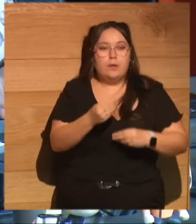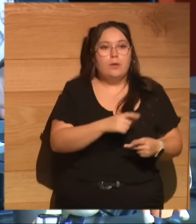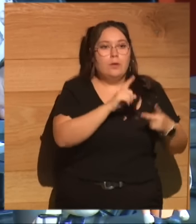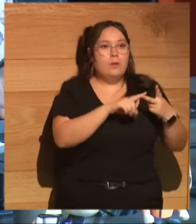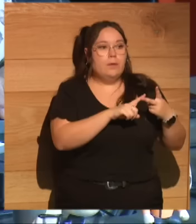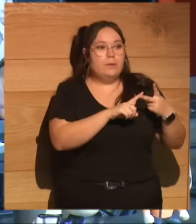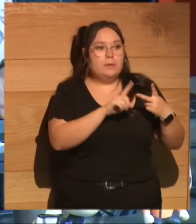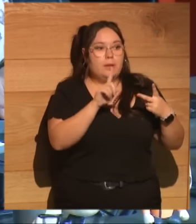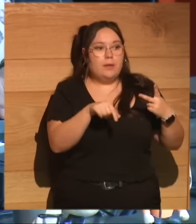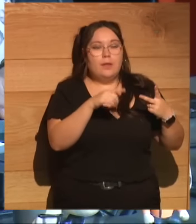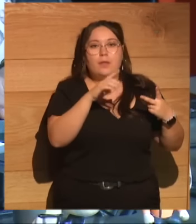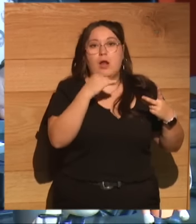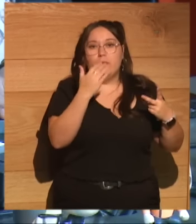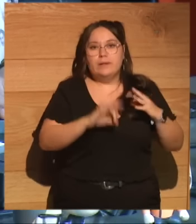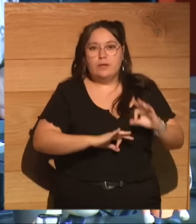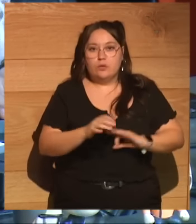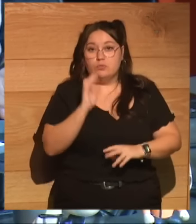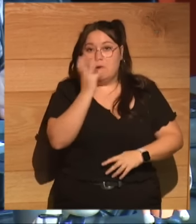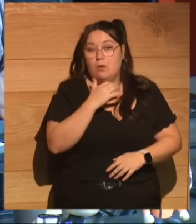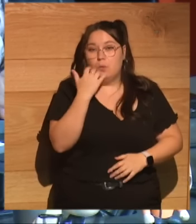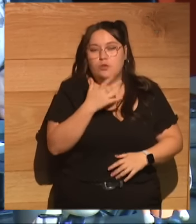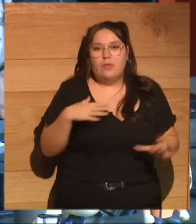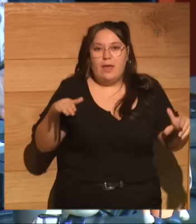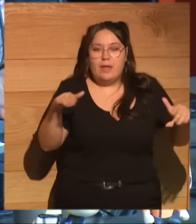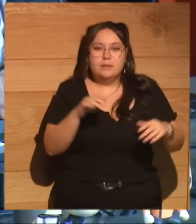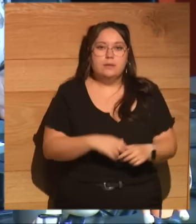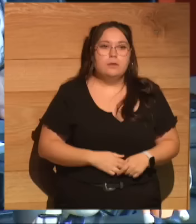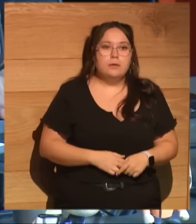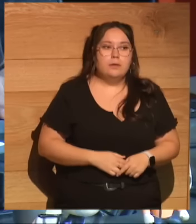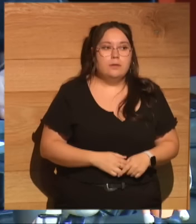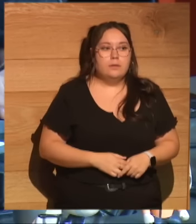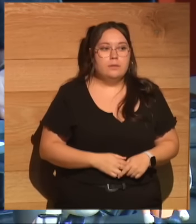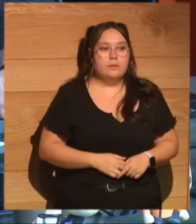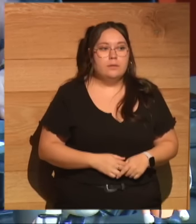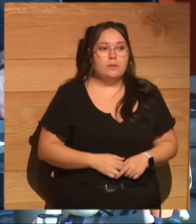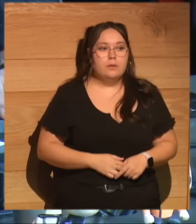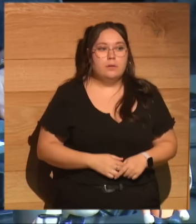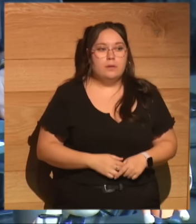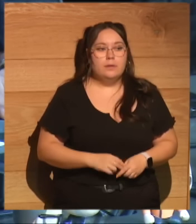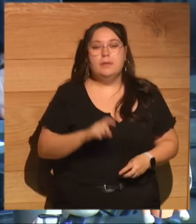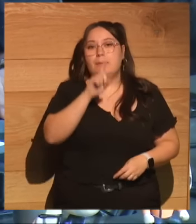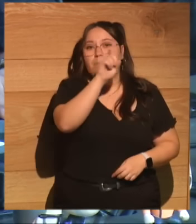Tale Theater, que es una cosa de cuentos de hadas, nunca mejor dicho, que le iba a huevo. Y en